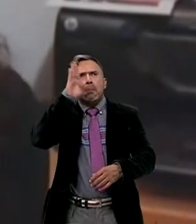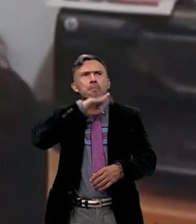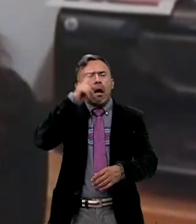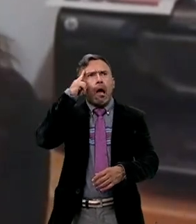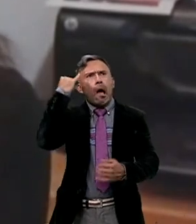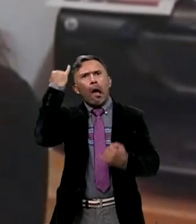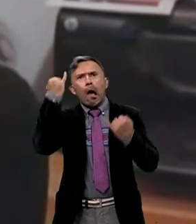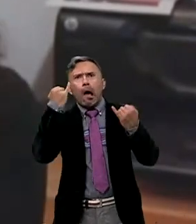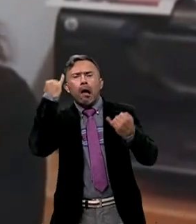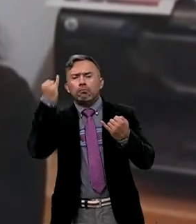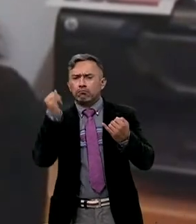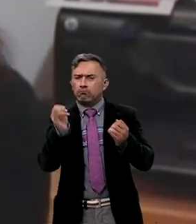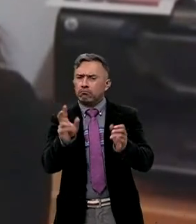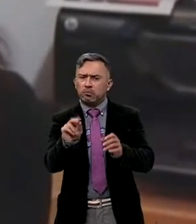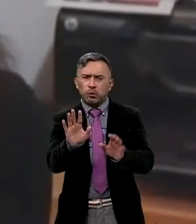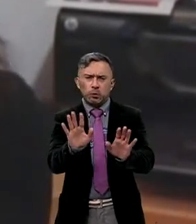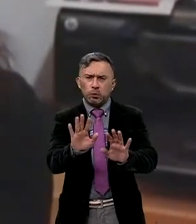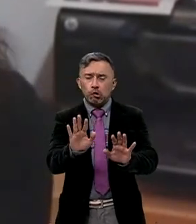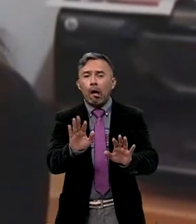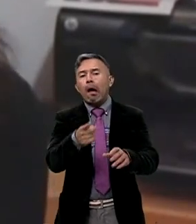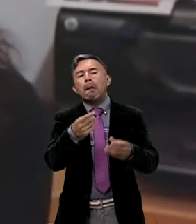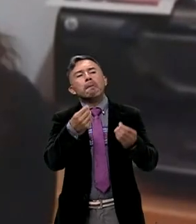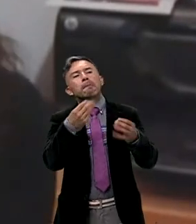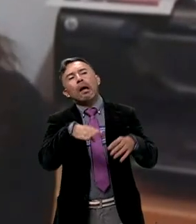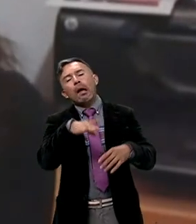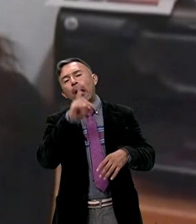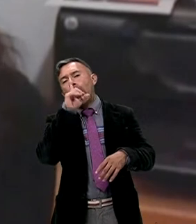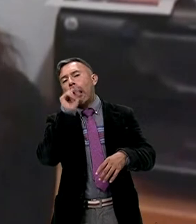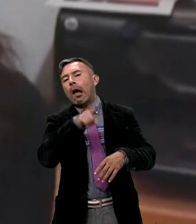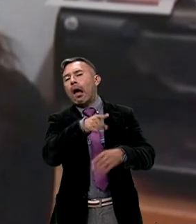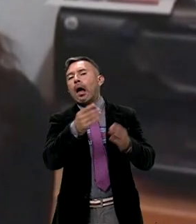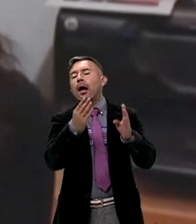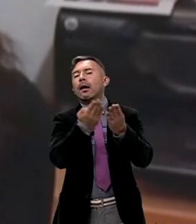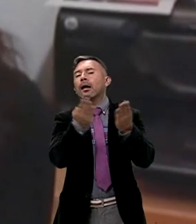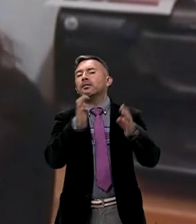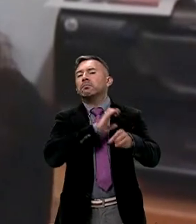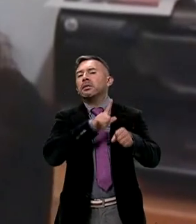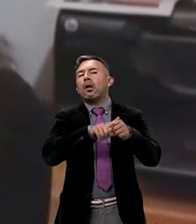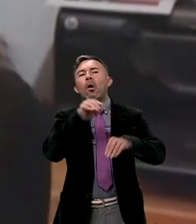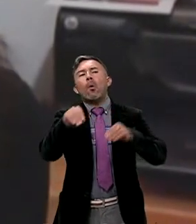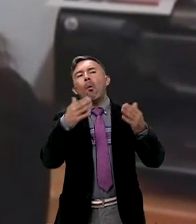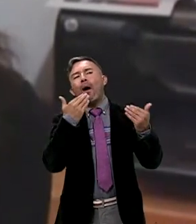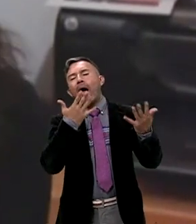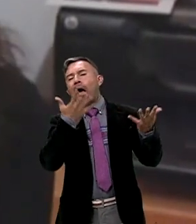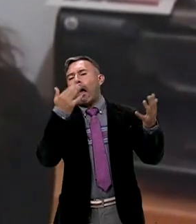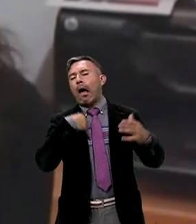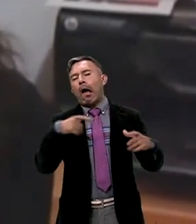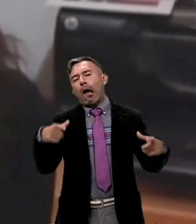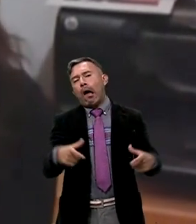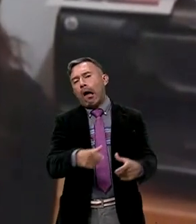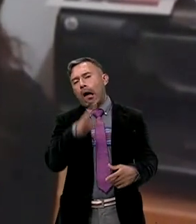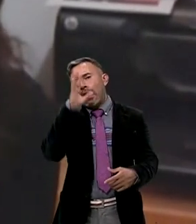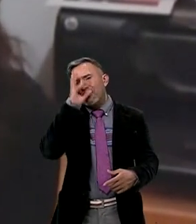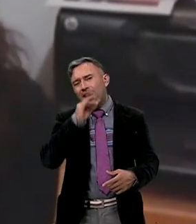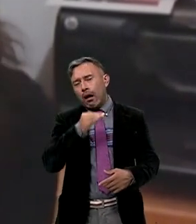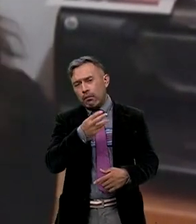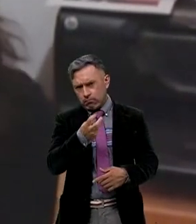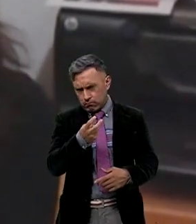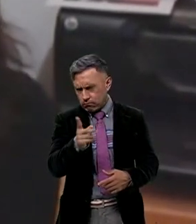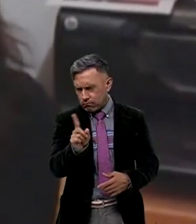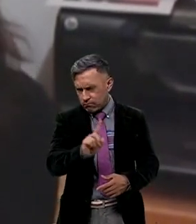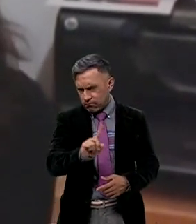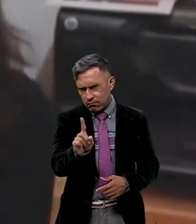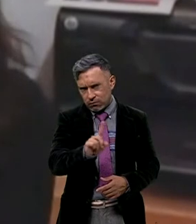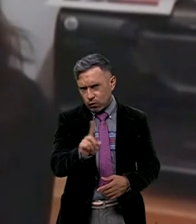se están los casillas especiales eso fue el motivo de que no se tuviera una participación de la ciudadanía mucho más